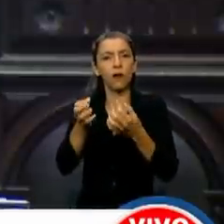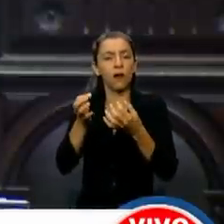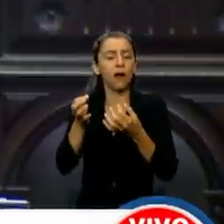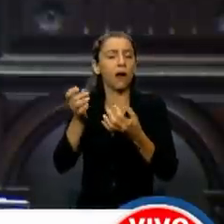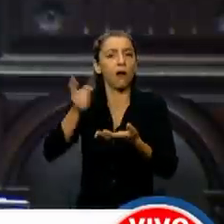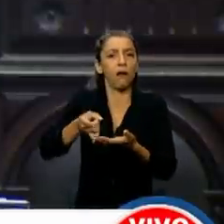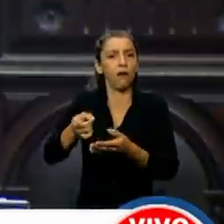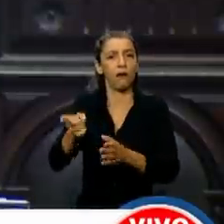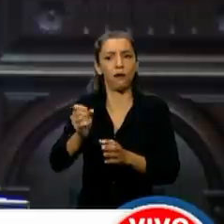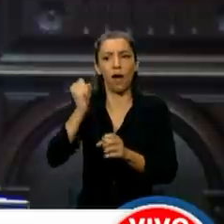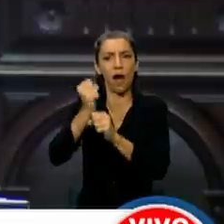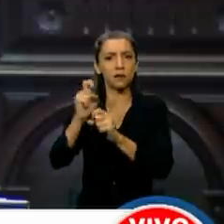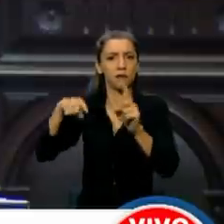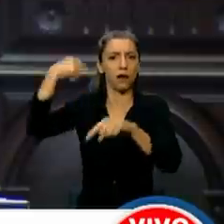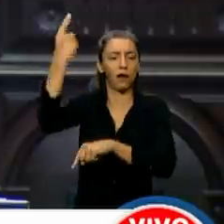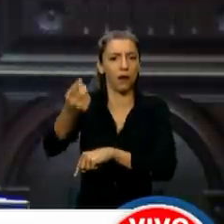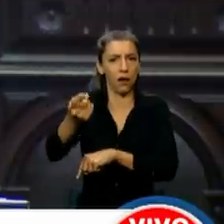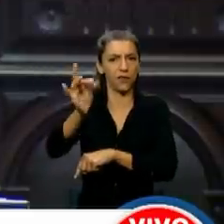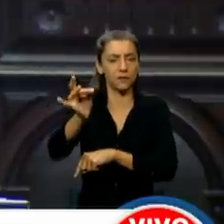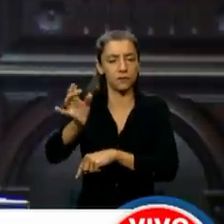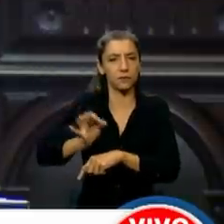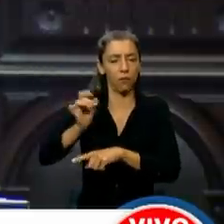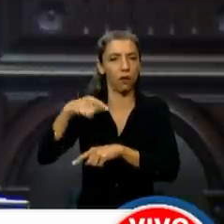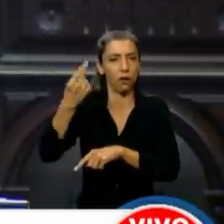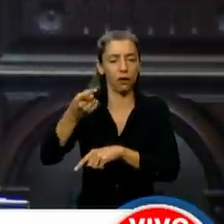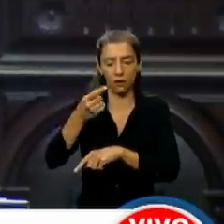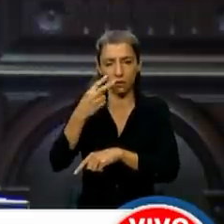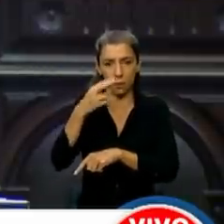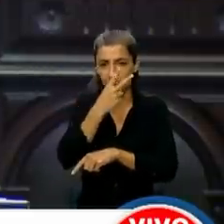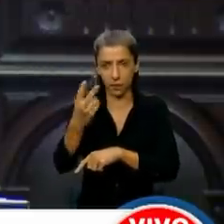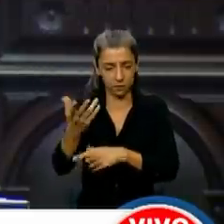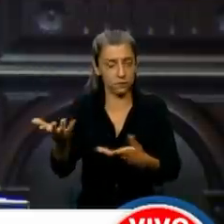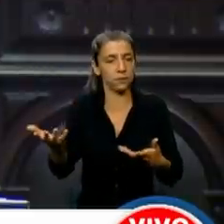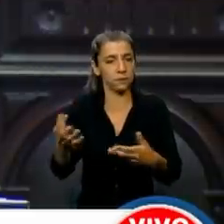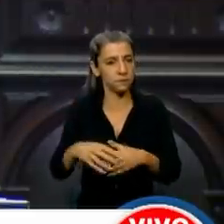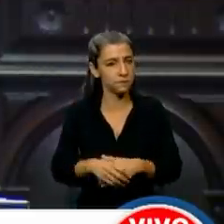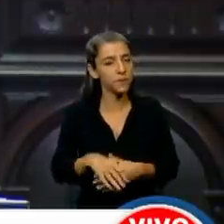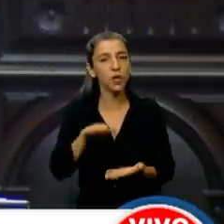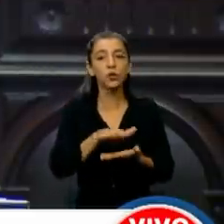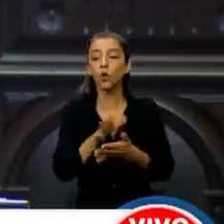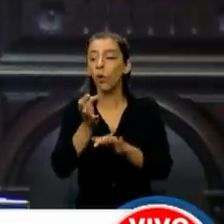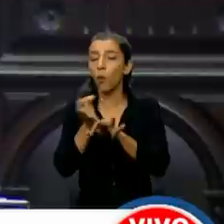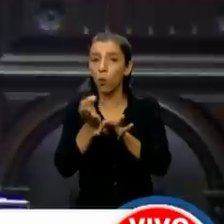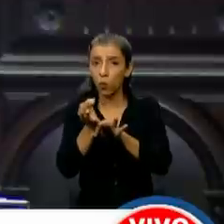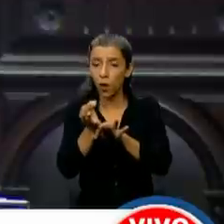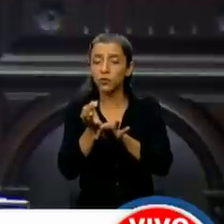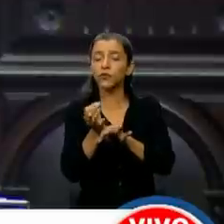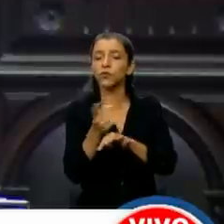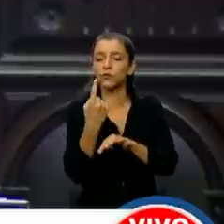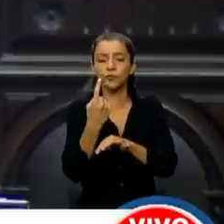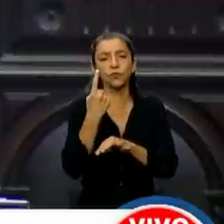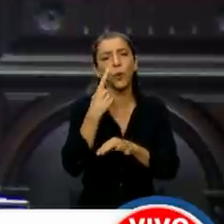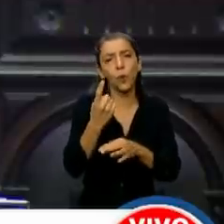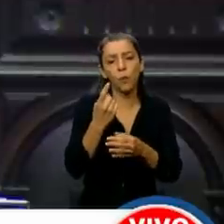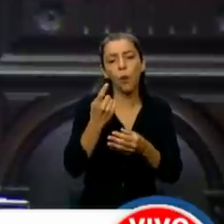de acuerdo también en el tema educativo vemos que los presupuestos que se han otorgado para la educación